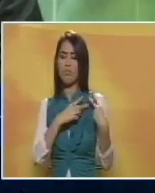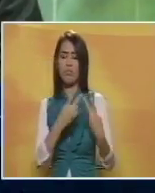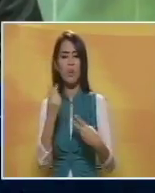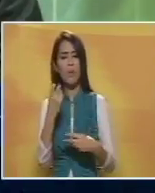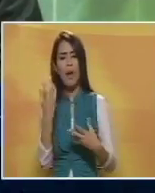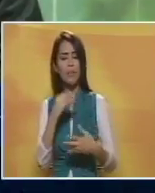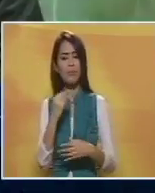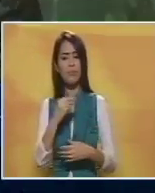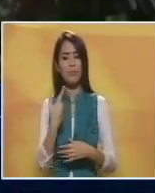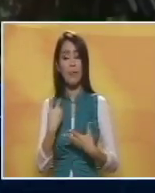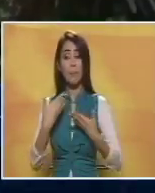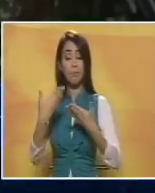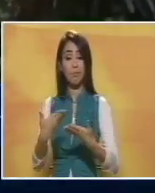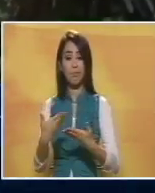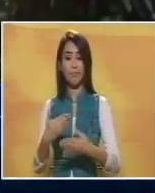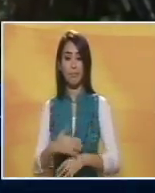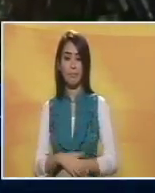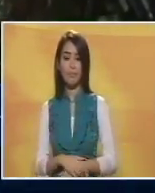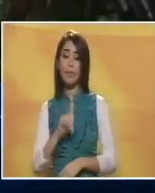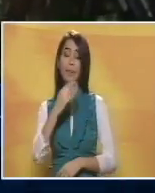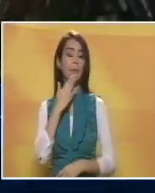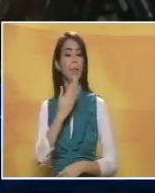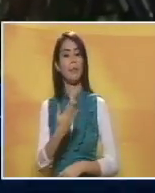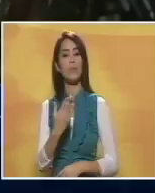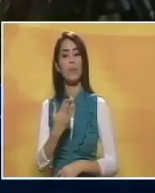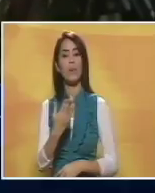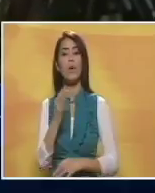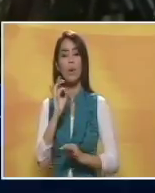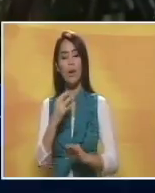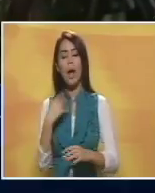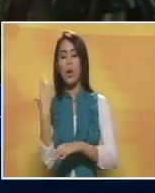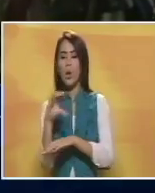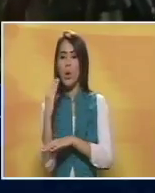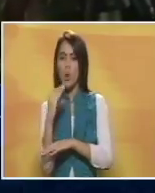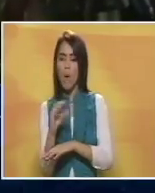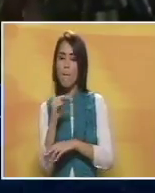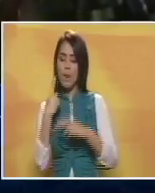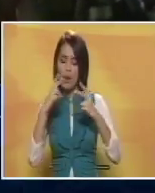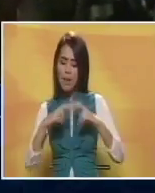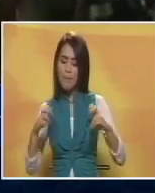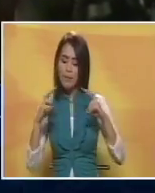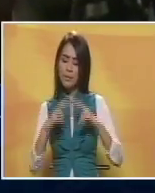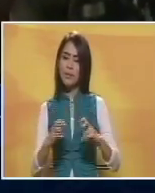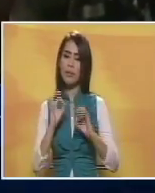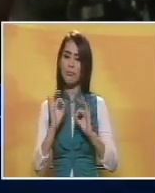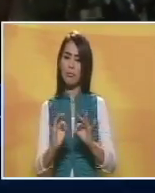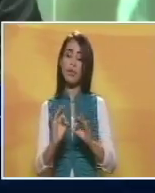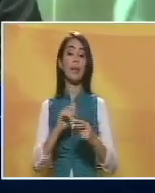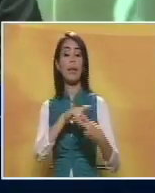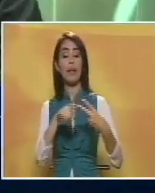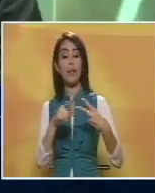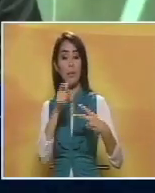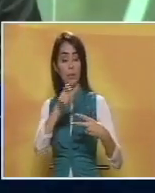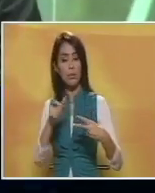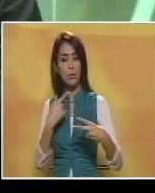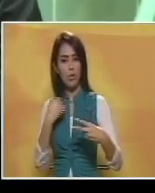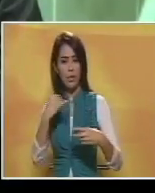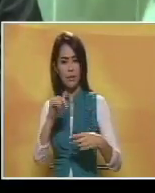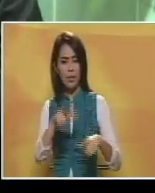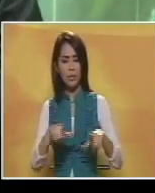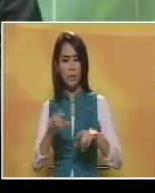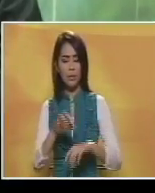de una entrega. Navas también pidió corresponsabilidad a Colombia en las investigaciones, aseverando que la pareja se encuentra en ese